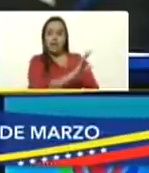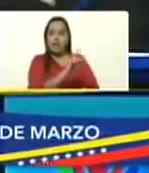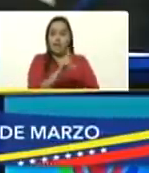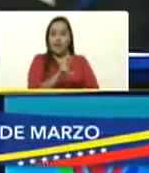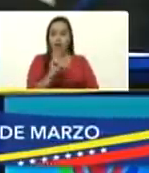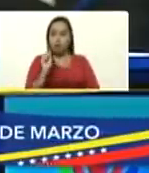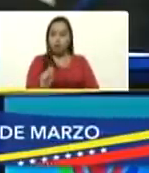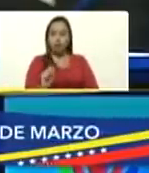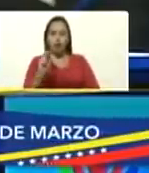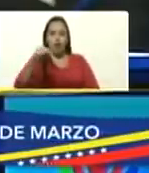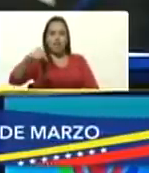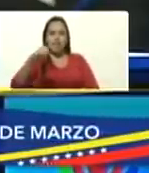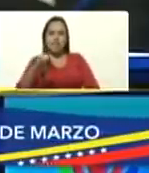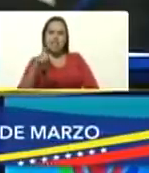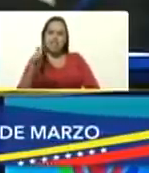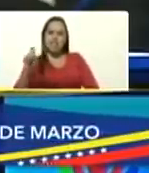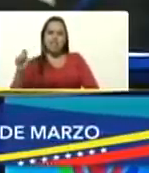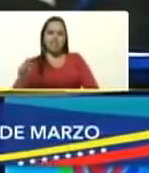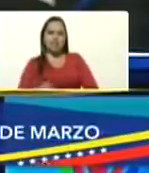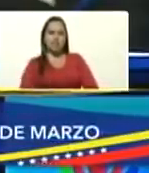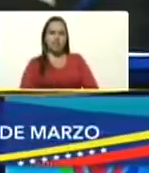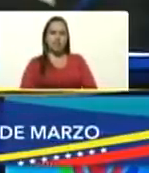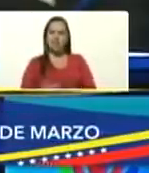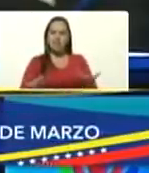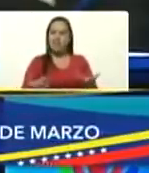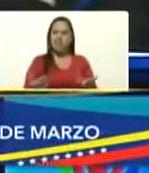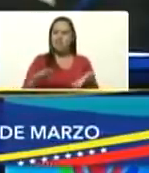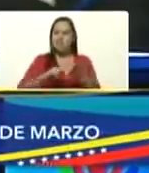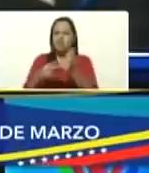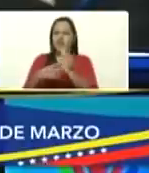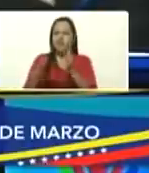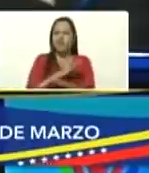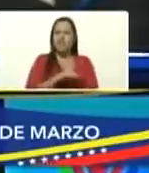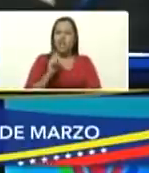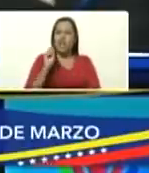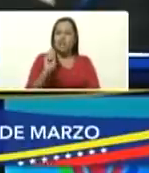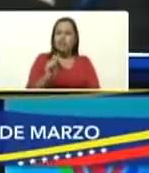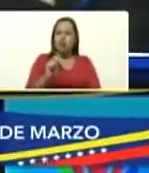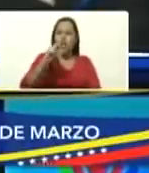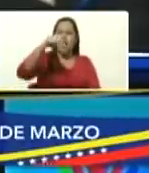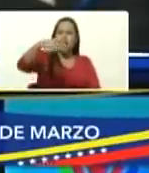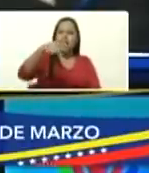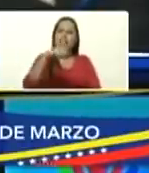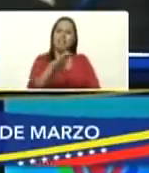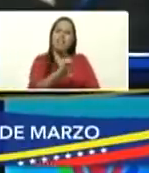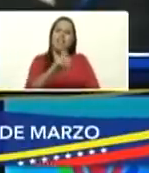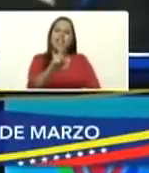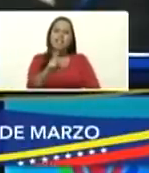3R.net, y alguna gente me preguntaba, ¿qué es eso de Next, presidente? Next.